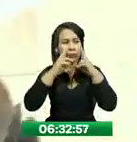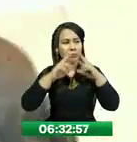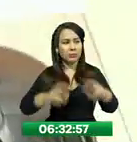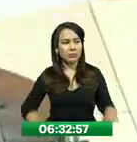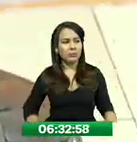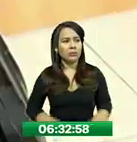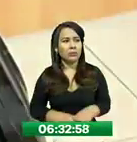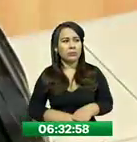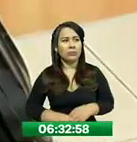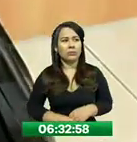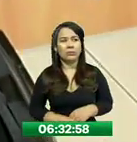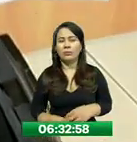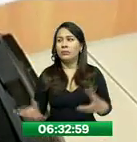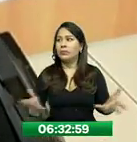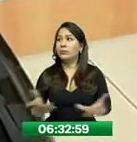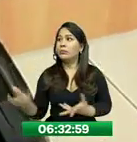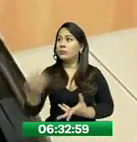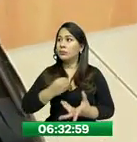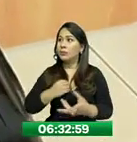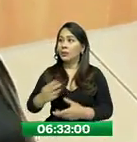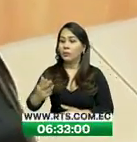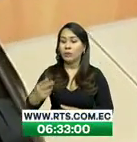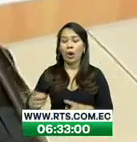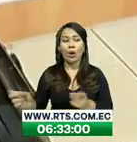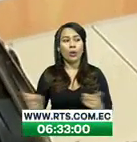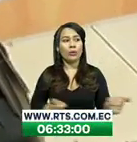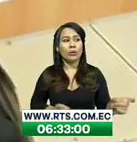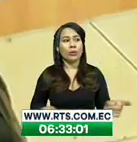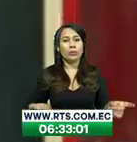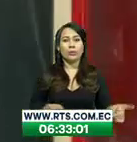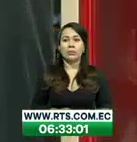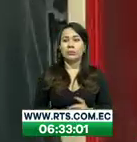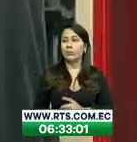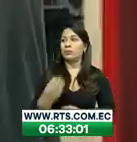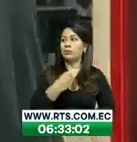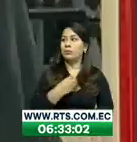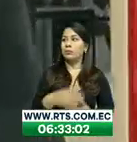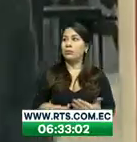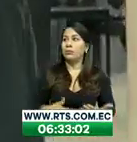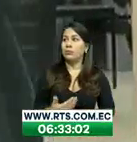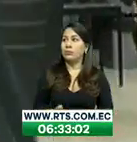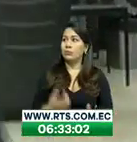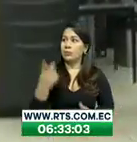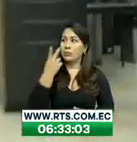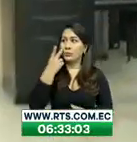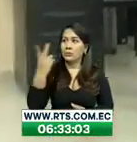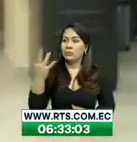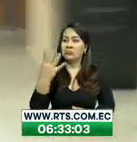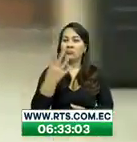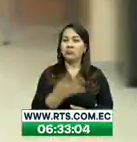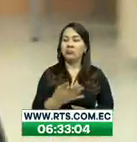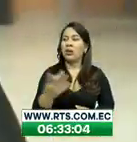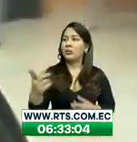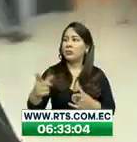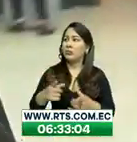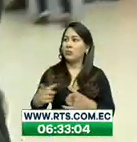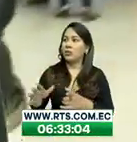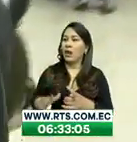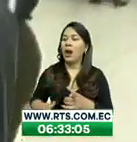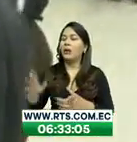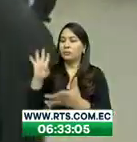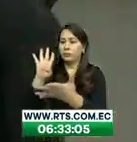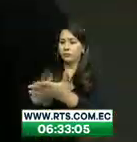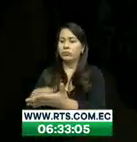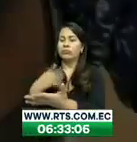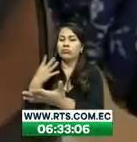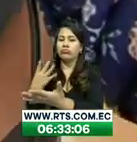de la persecución por 12 agentes de control fue positivo. Avanzaron hasta el bloque 4 de ese sector. Allí lo